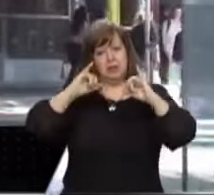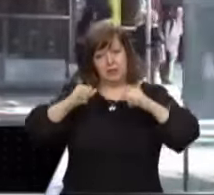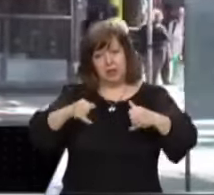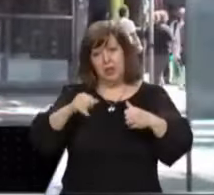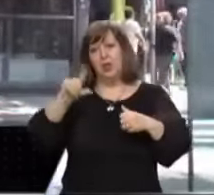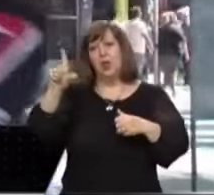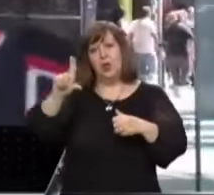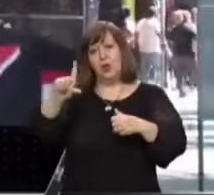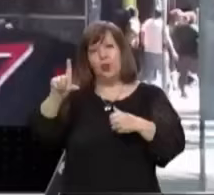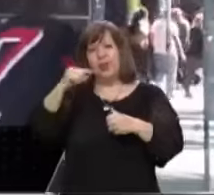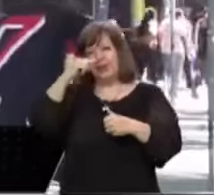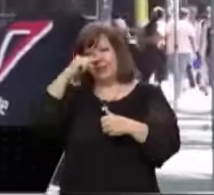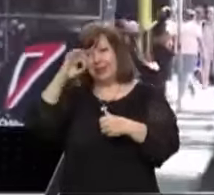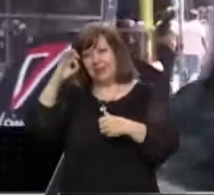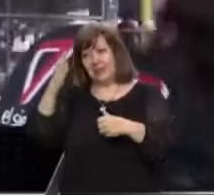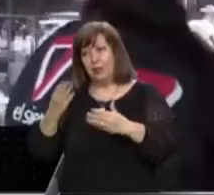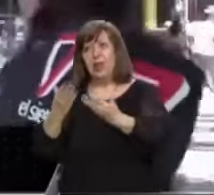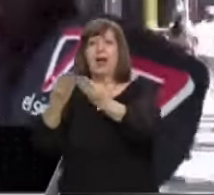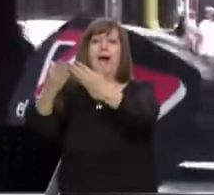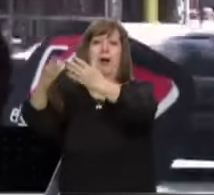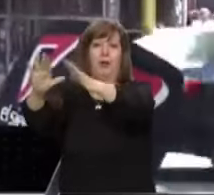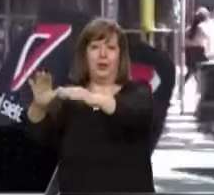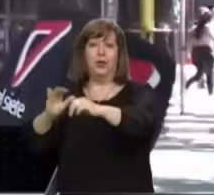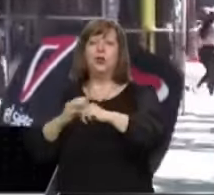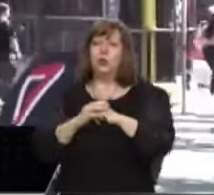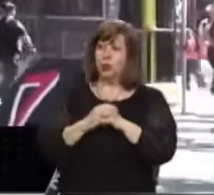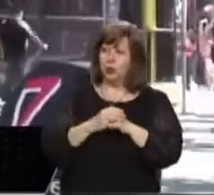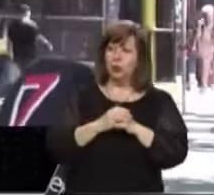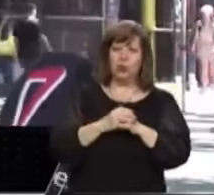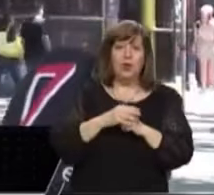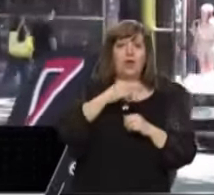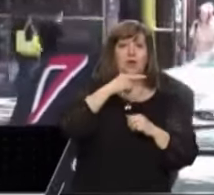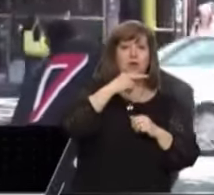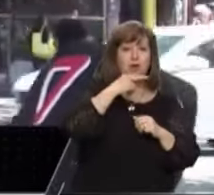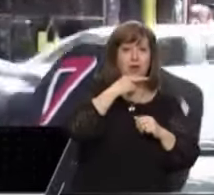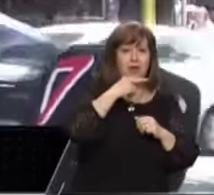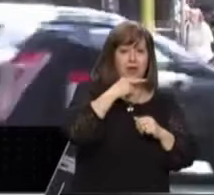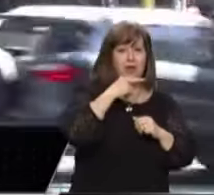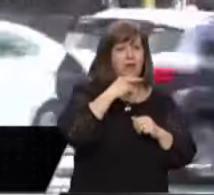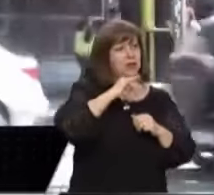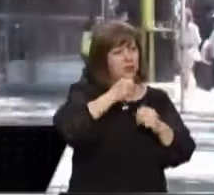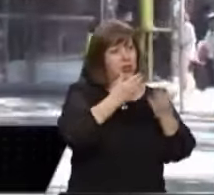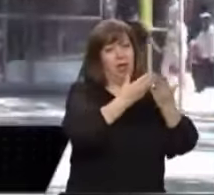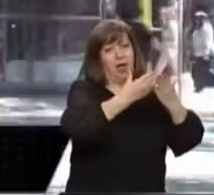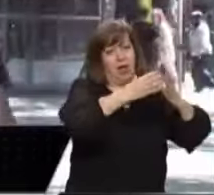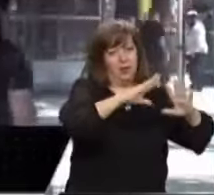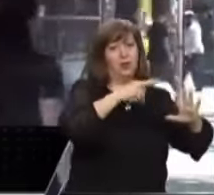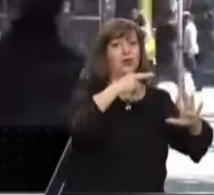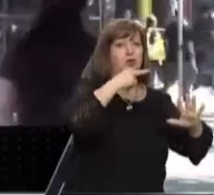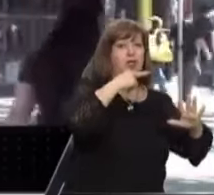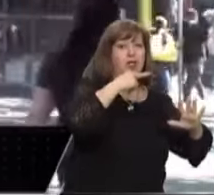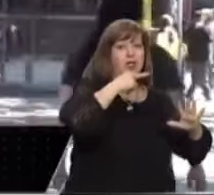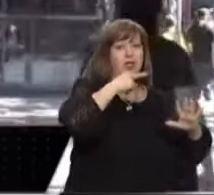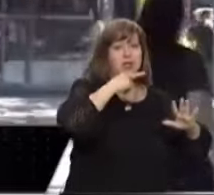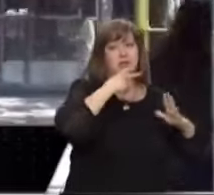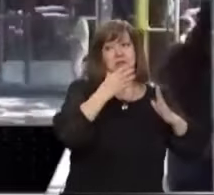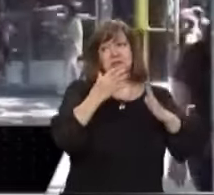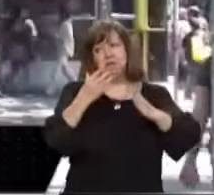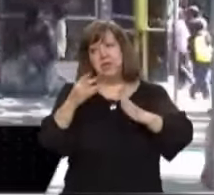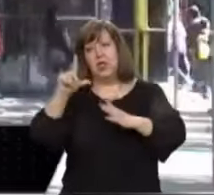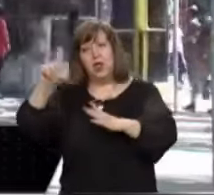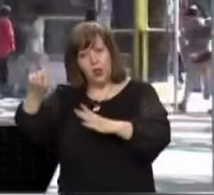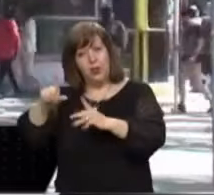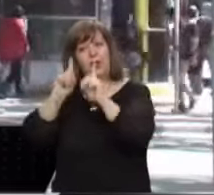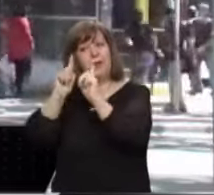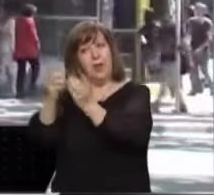lunes. 95 y 70% entonces, la mayoría va a abrir los dos días. Tal cual, todos aquellos que tengan que ver